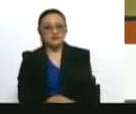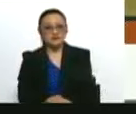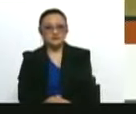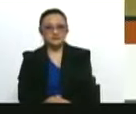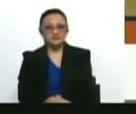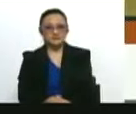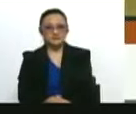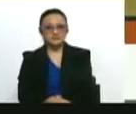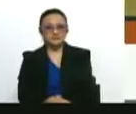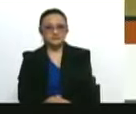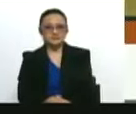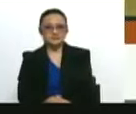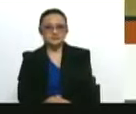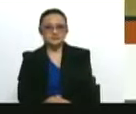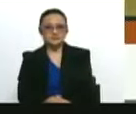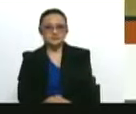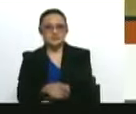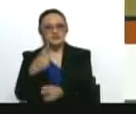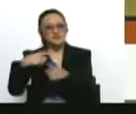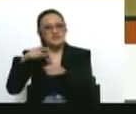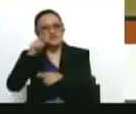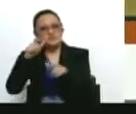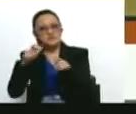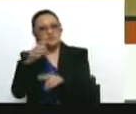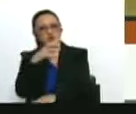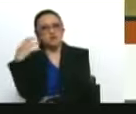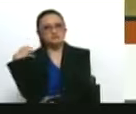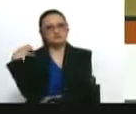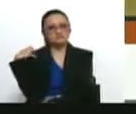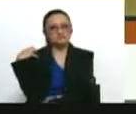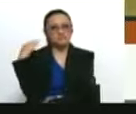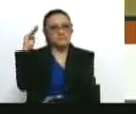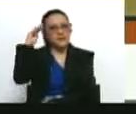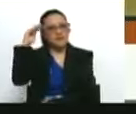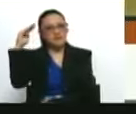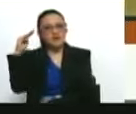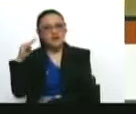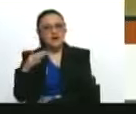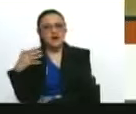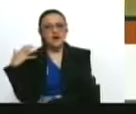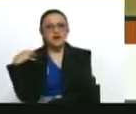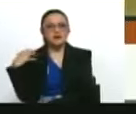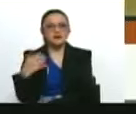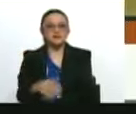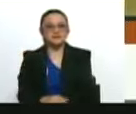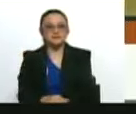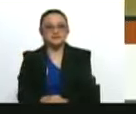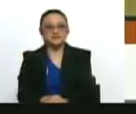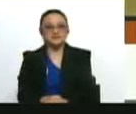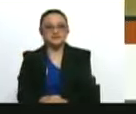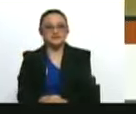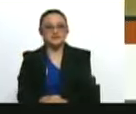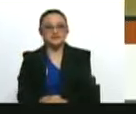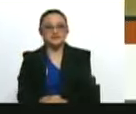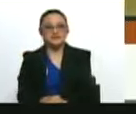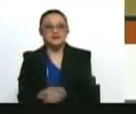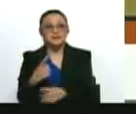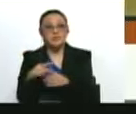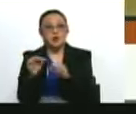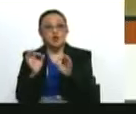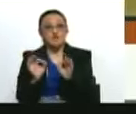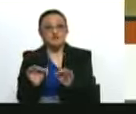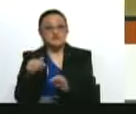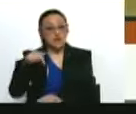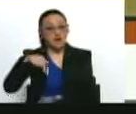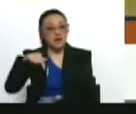Preston, con el sargento García, con el cabo Reyes, con el capitán América quizás, pero con los oficiales de